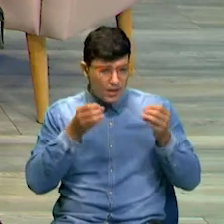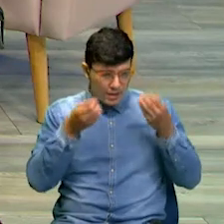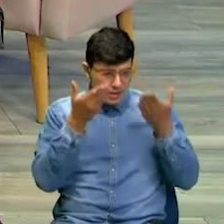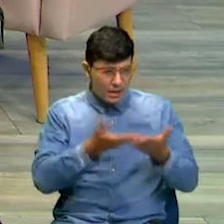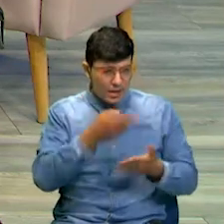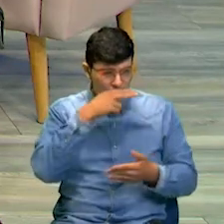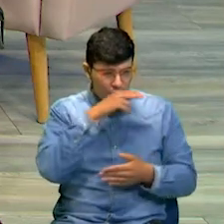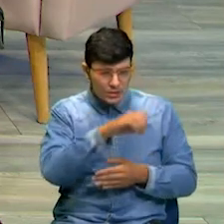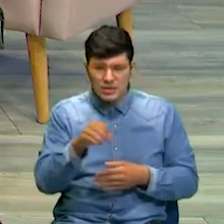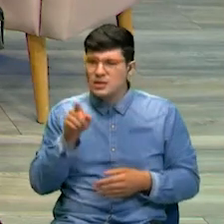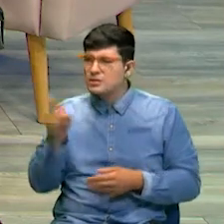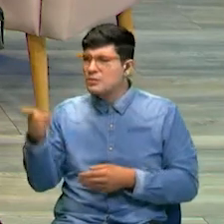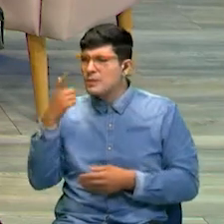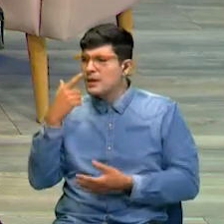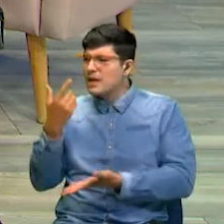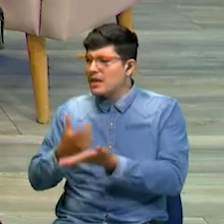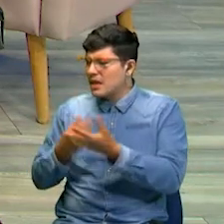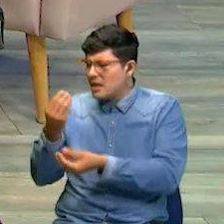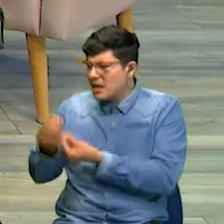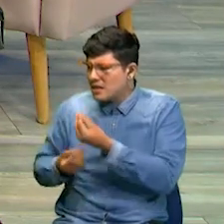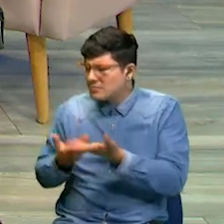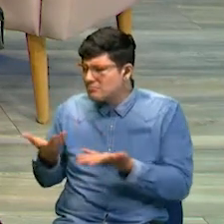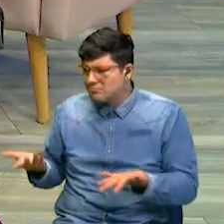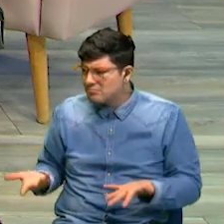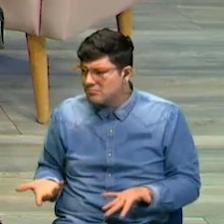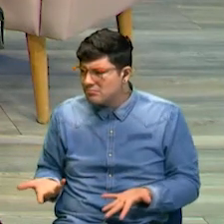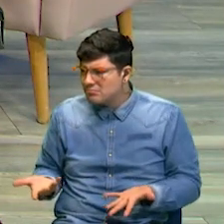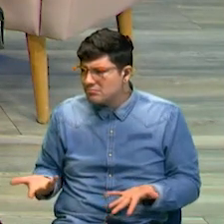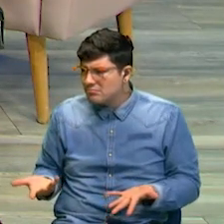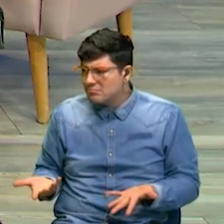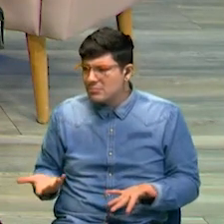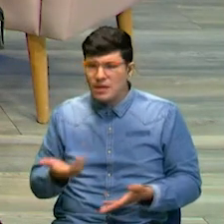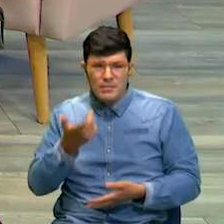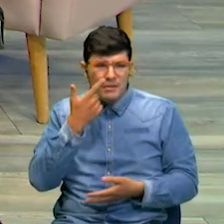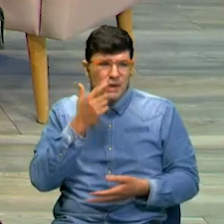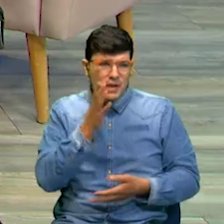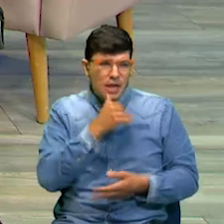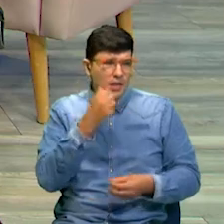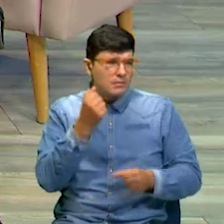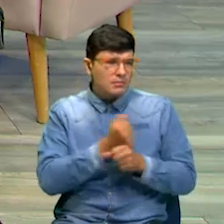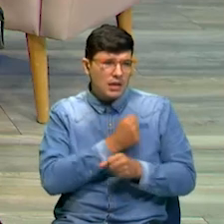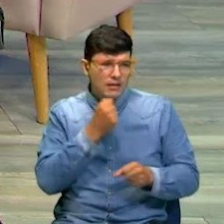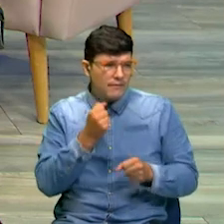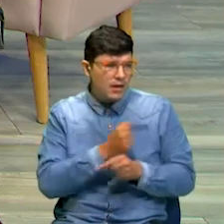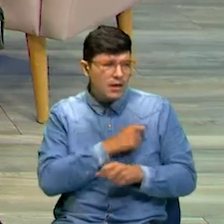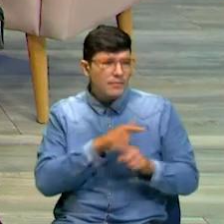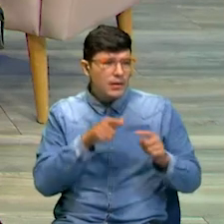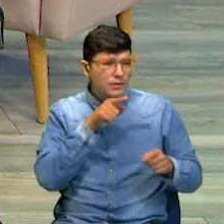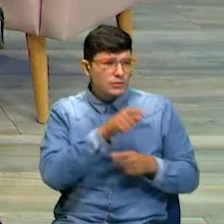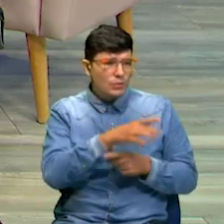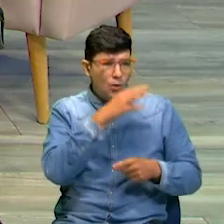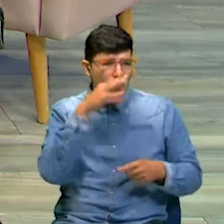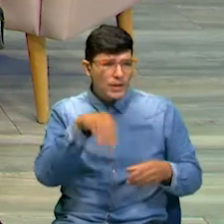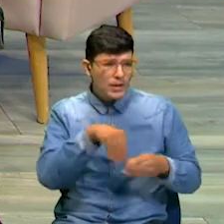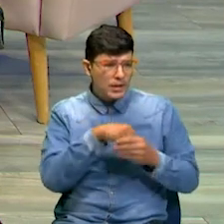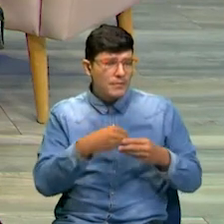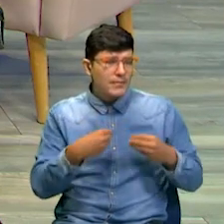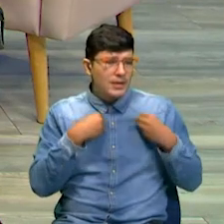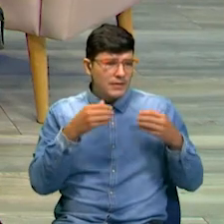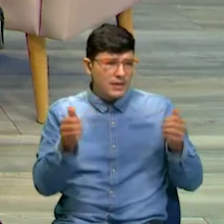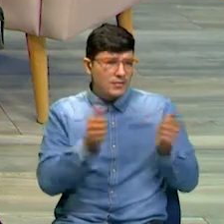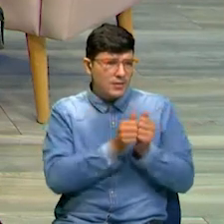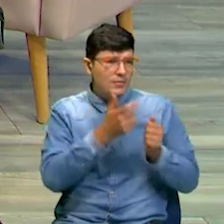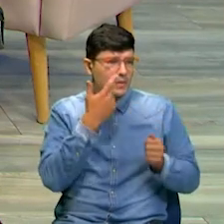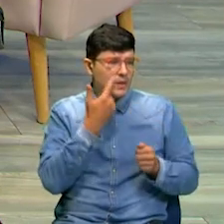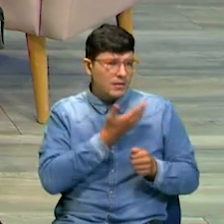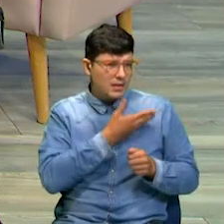¿Qué hace el papá? El papá en este momento no está trabajando, pero él vive allá con los papás de él y tiene